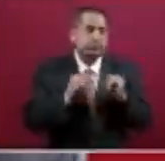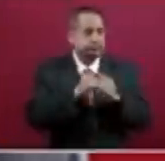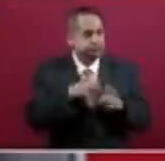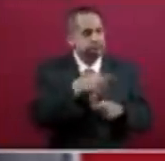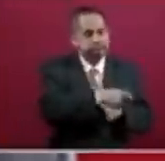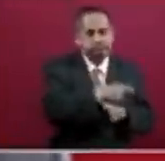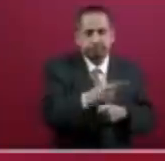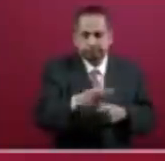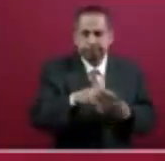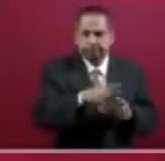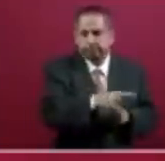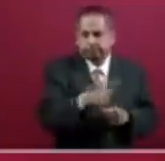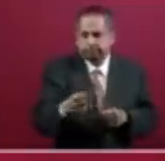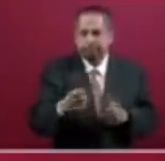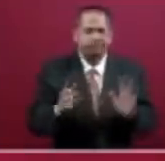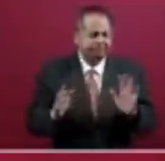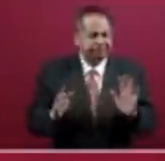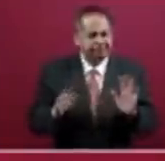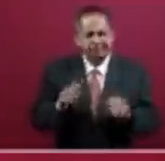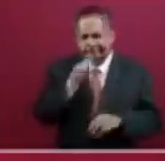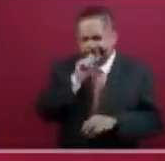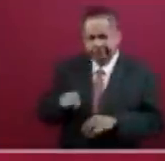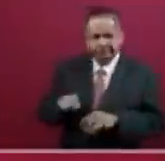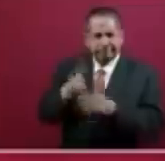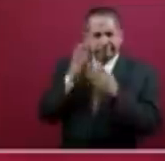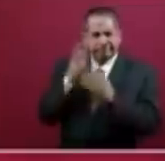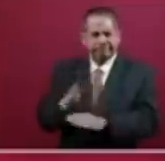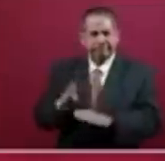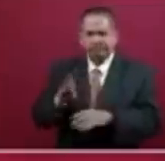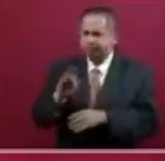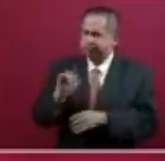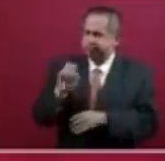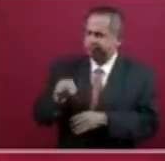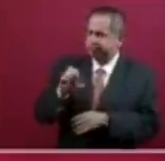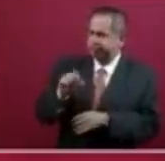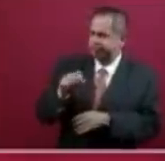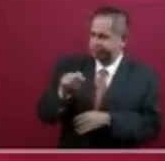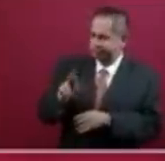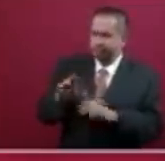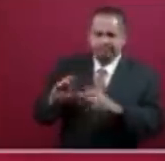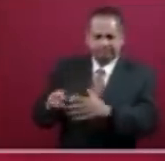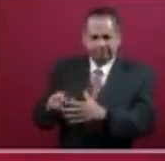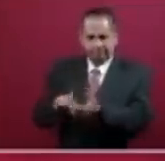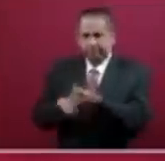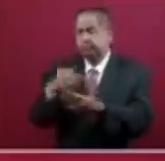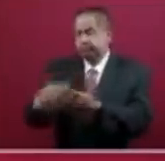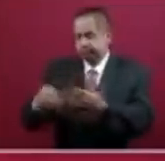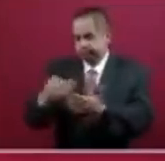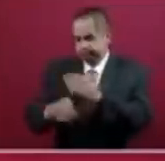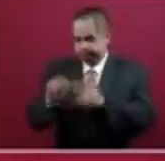se hace con el Banco de Bienestar, pero falta